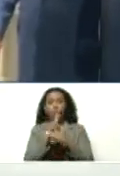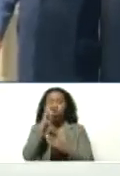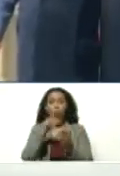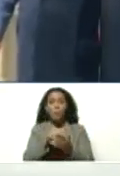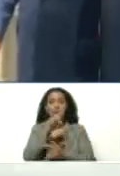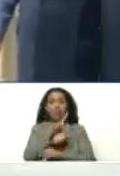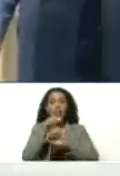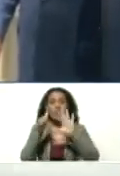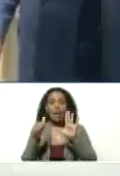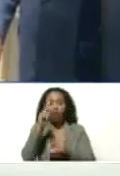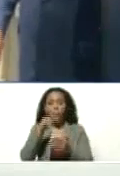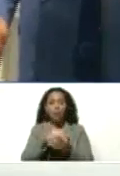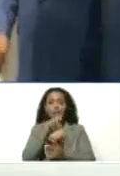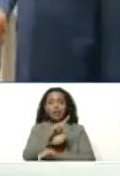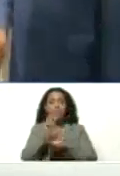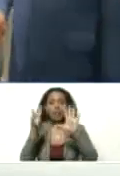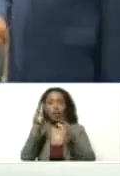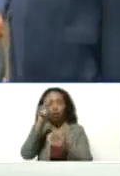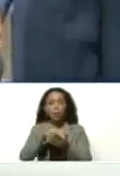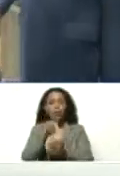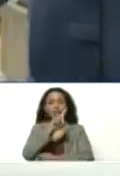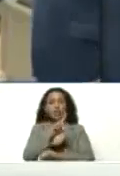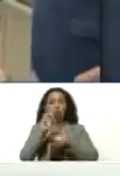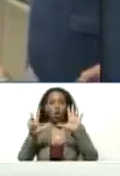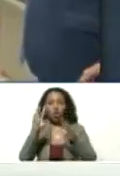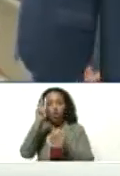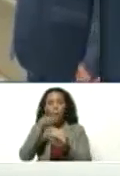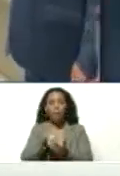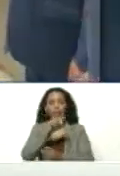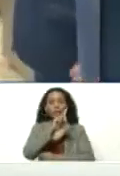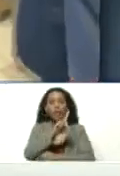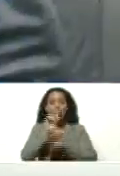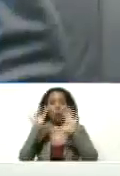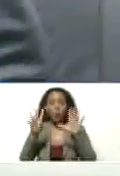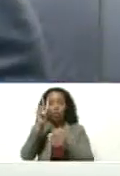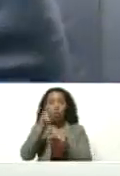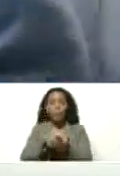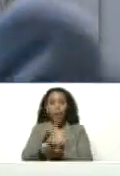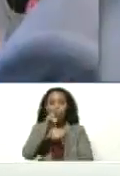2016, 2017, 2018, 2019,